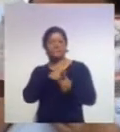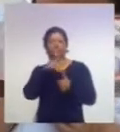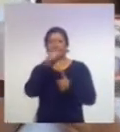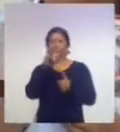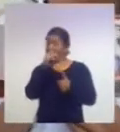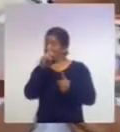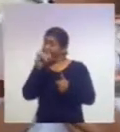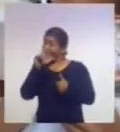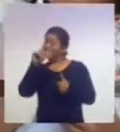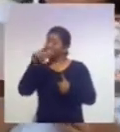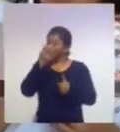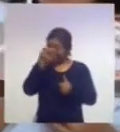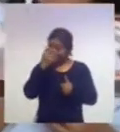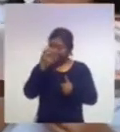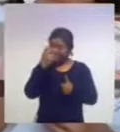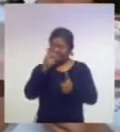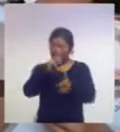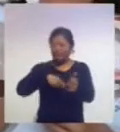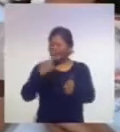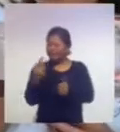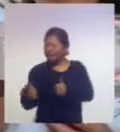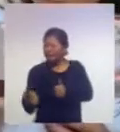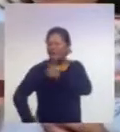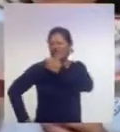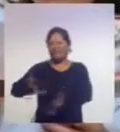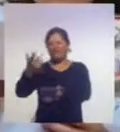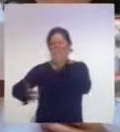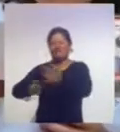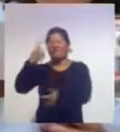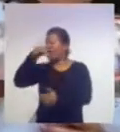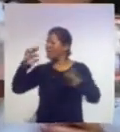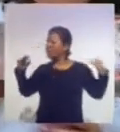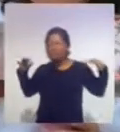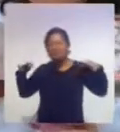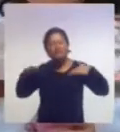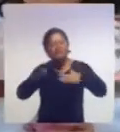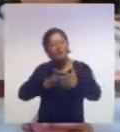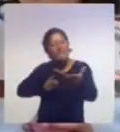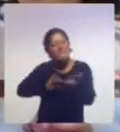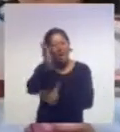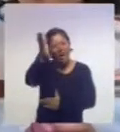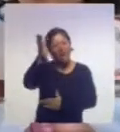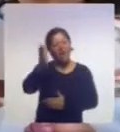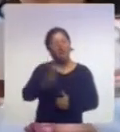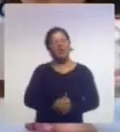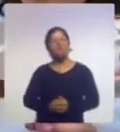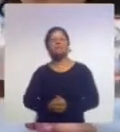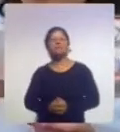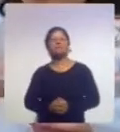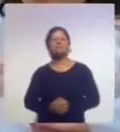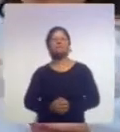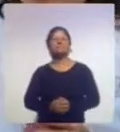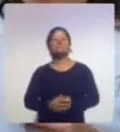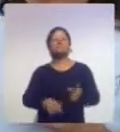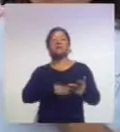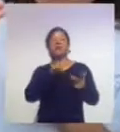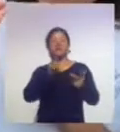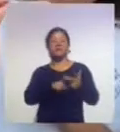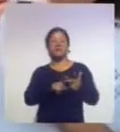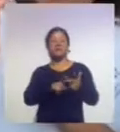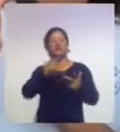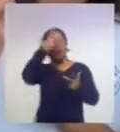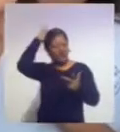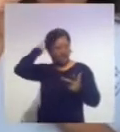Pípila que quemó la lóndiga de Granaditas para que se diera el movimiento, está José María Morelos y